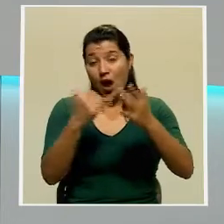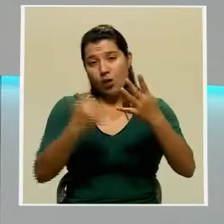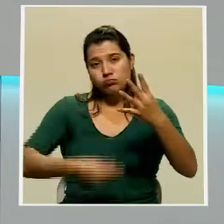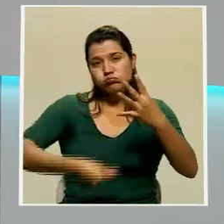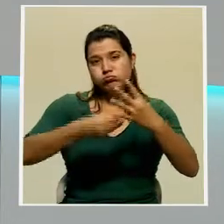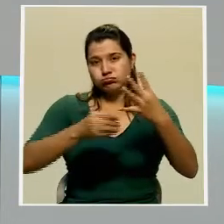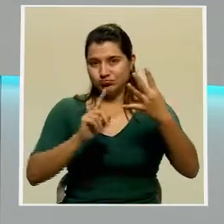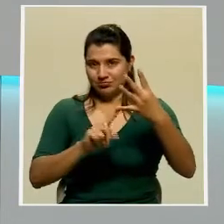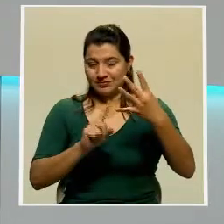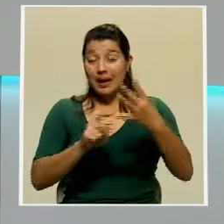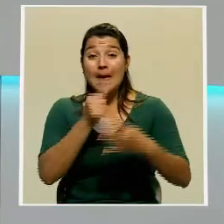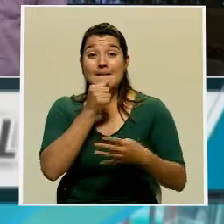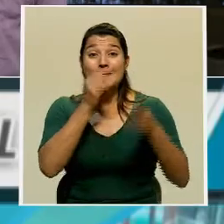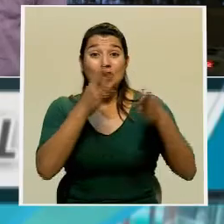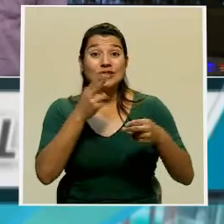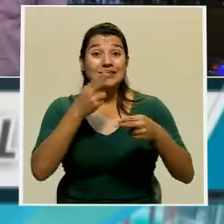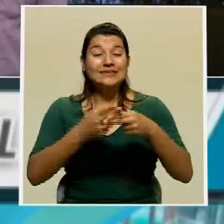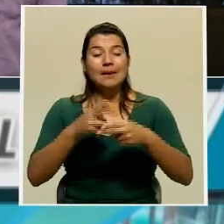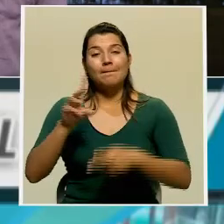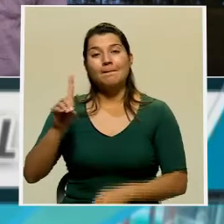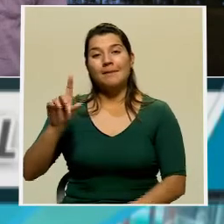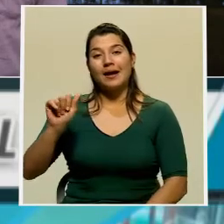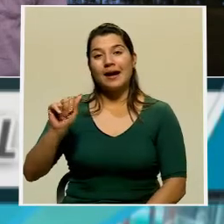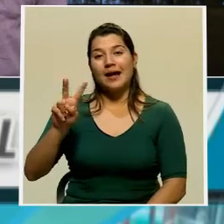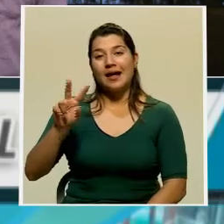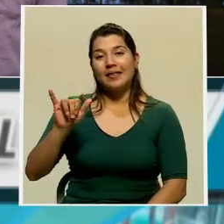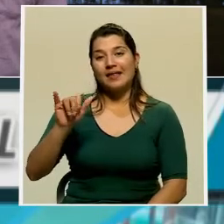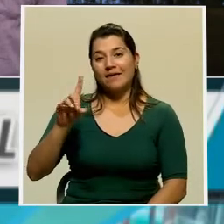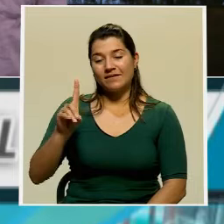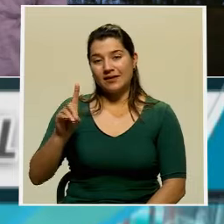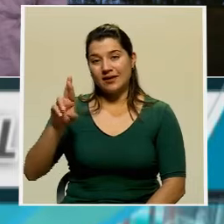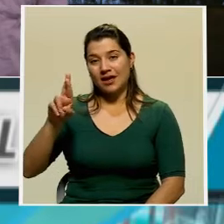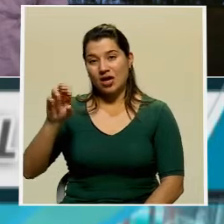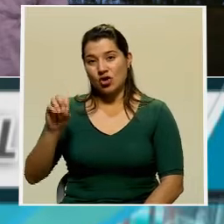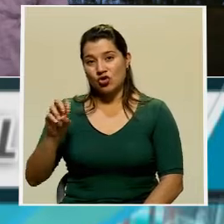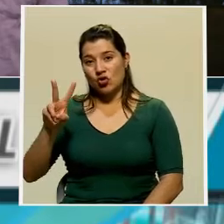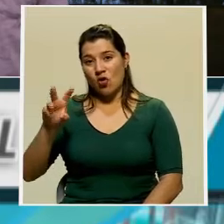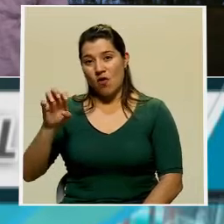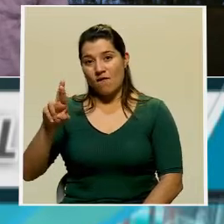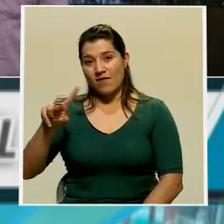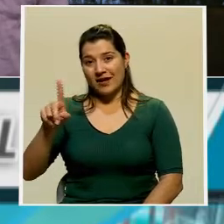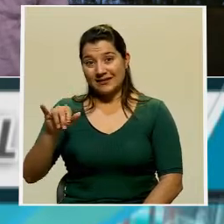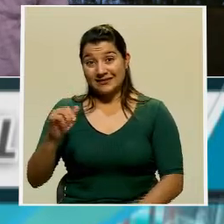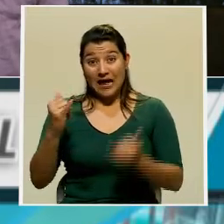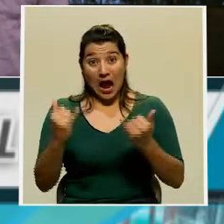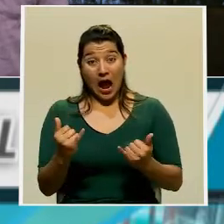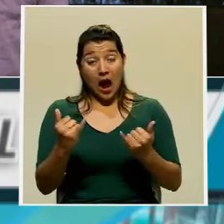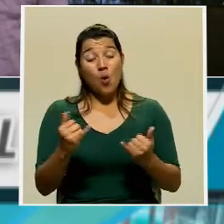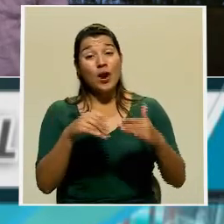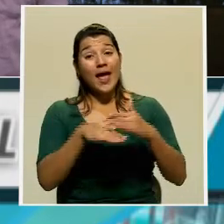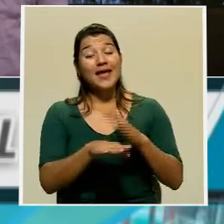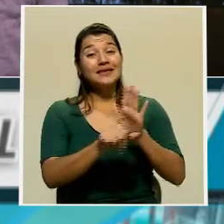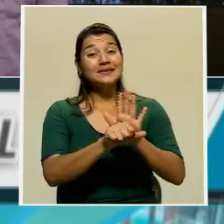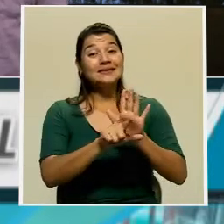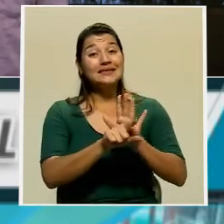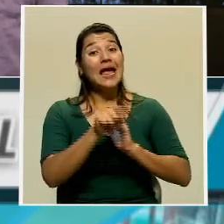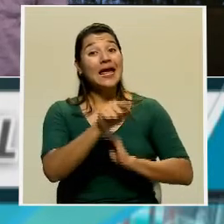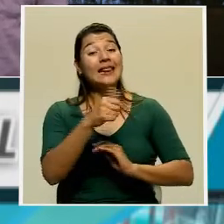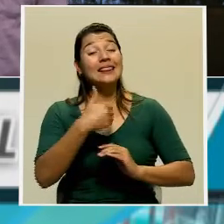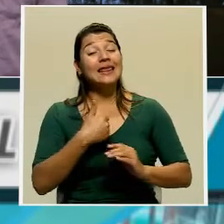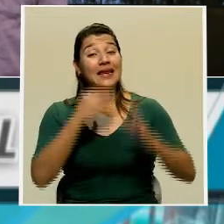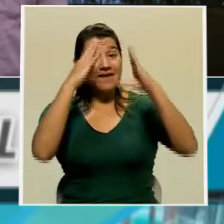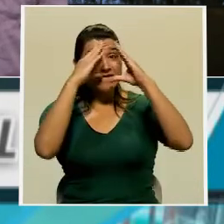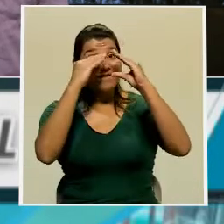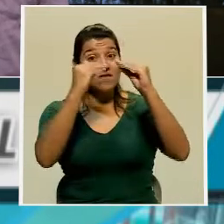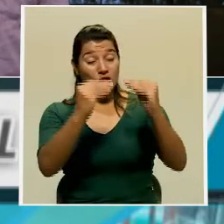inicialmente. El periodista David Roversi está en Asamblea Legislativa y nos tiene los detalles de